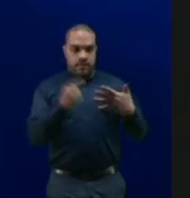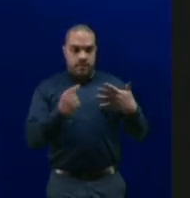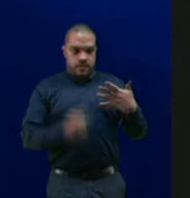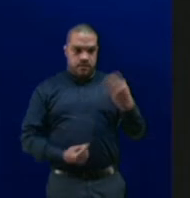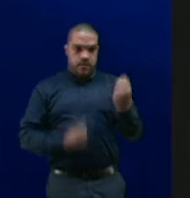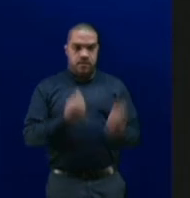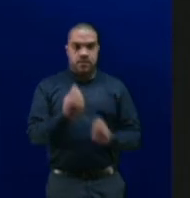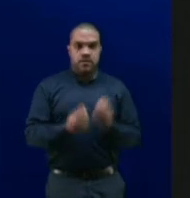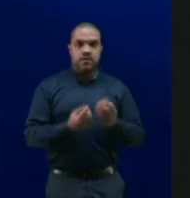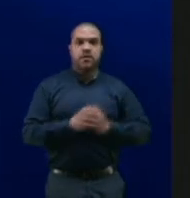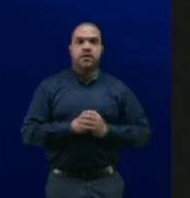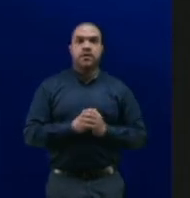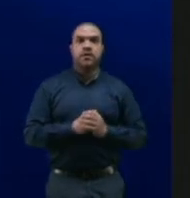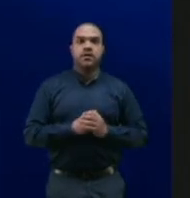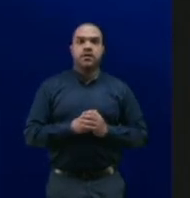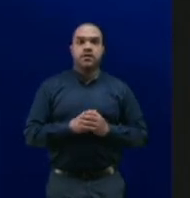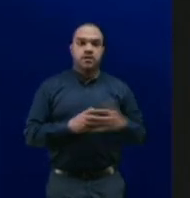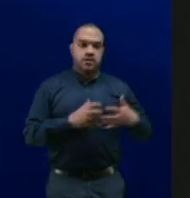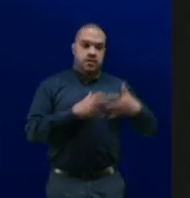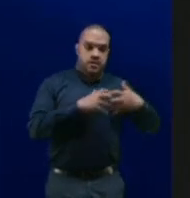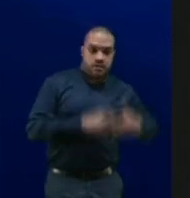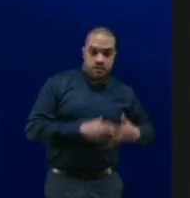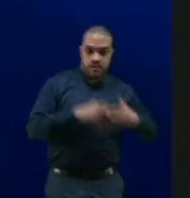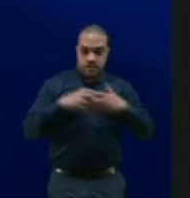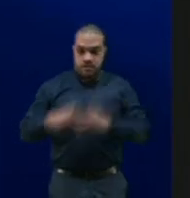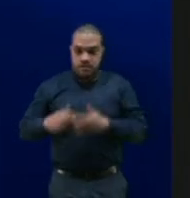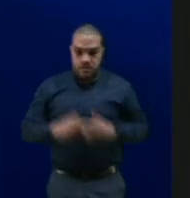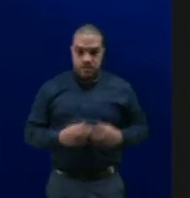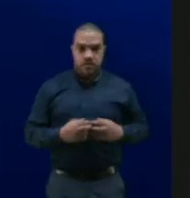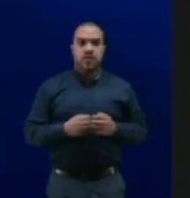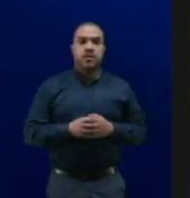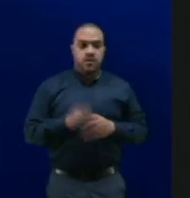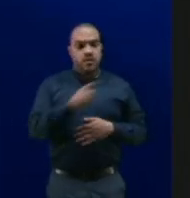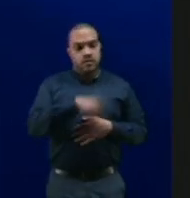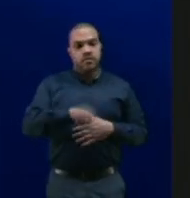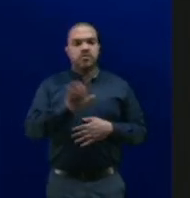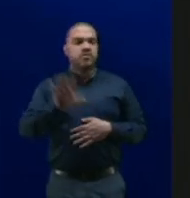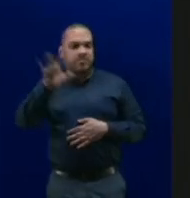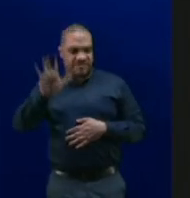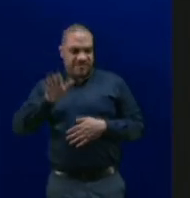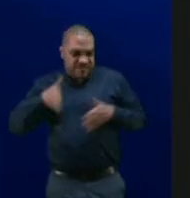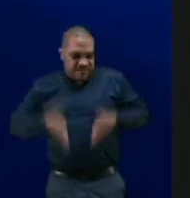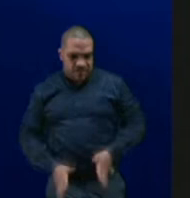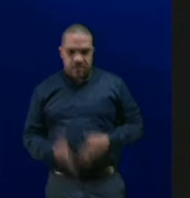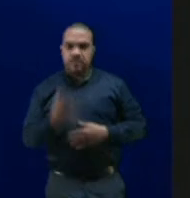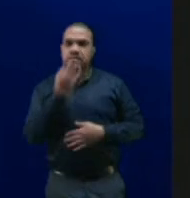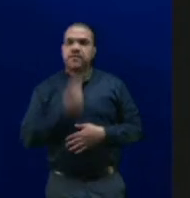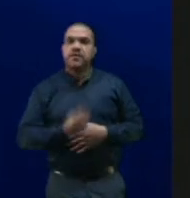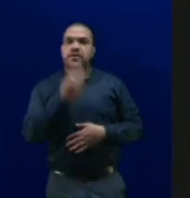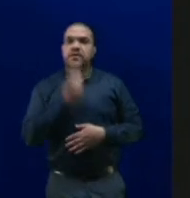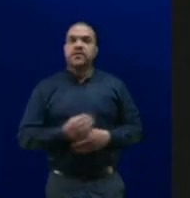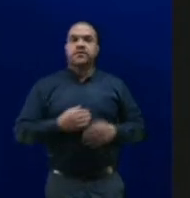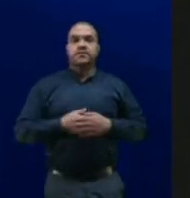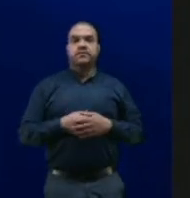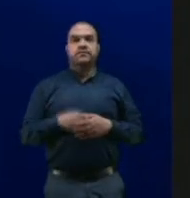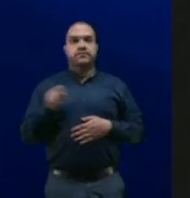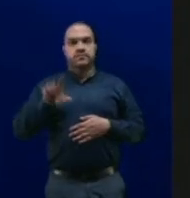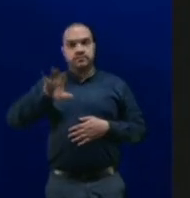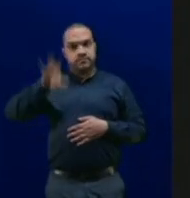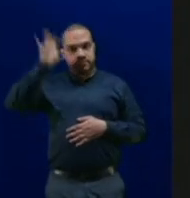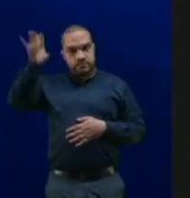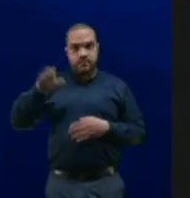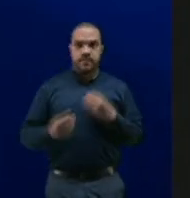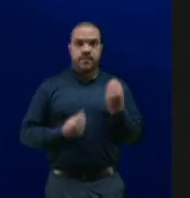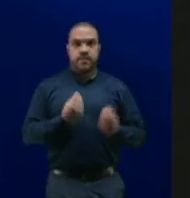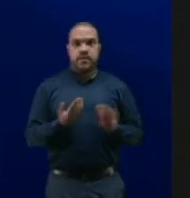muchos de estos emprendimientos y obviamente siendo israelí, siendo parte de la nación del emprendimiento,